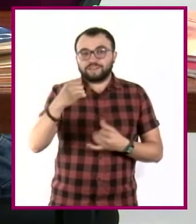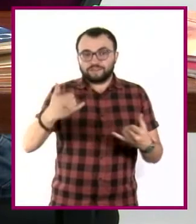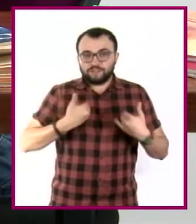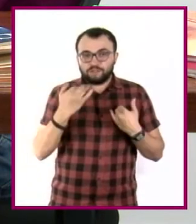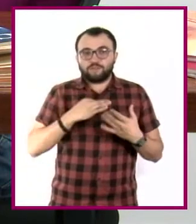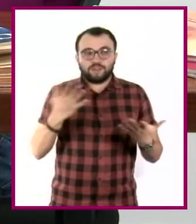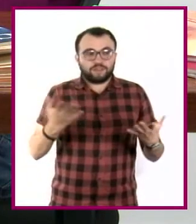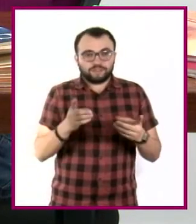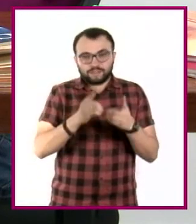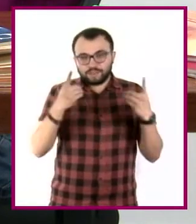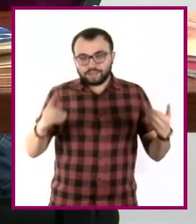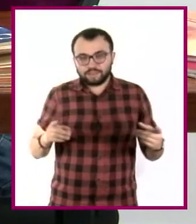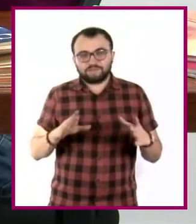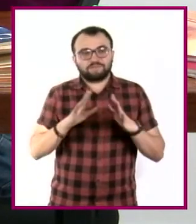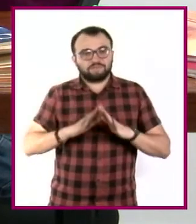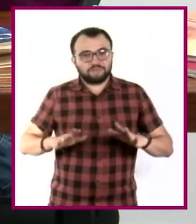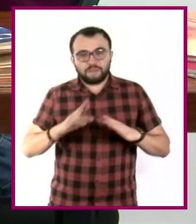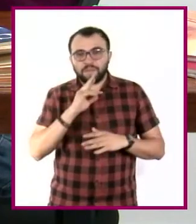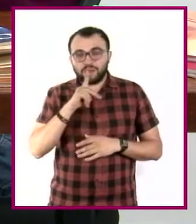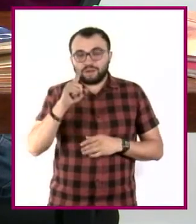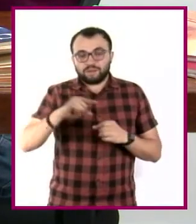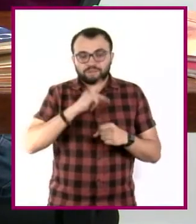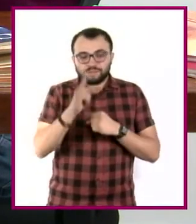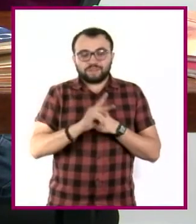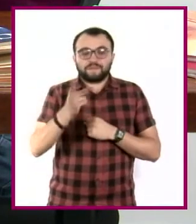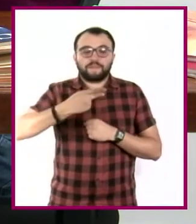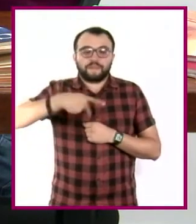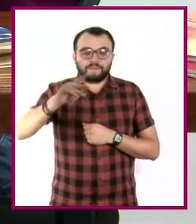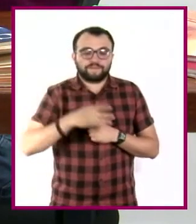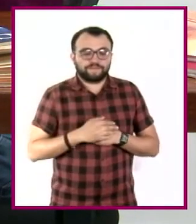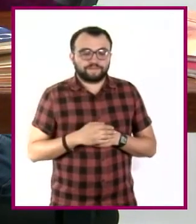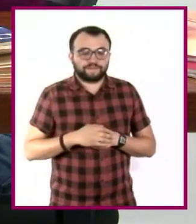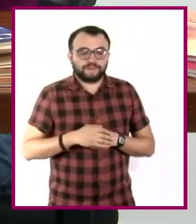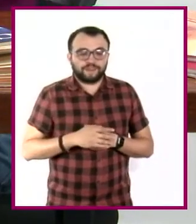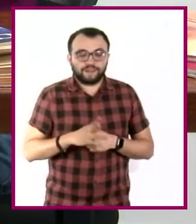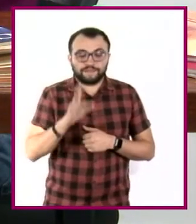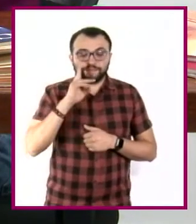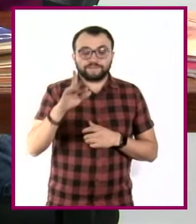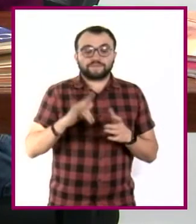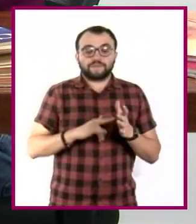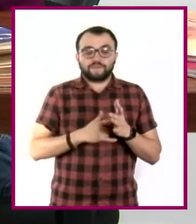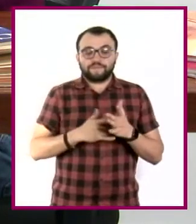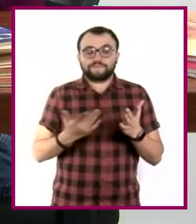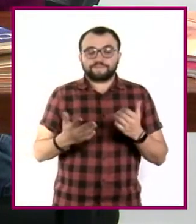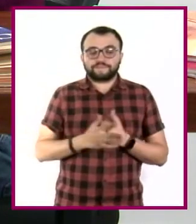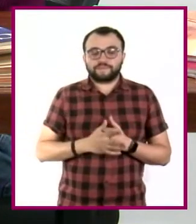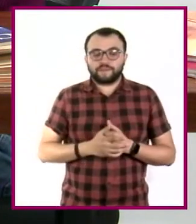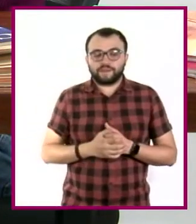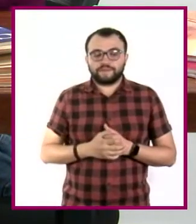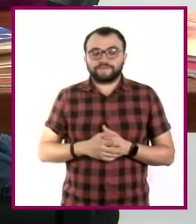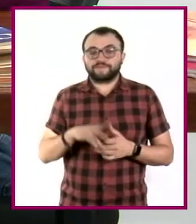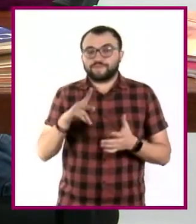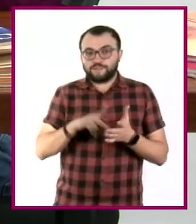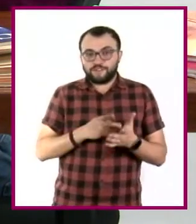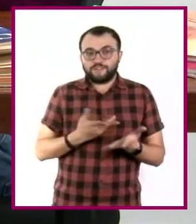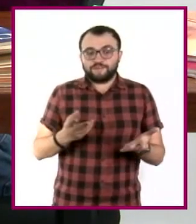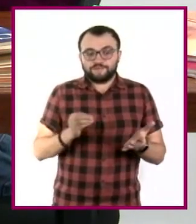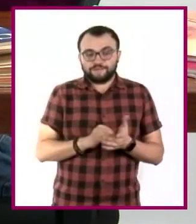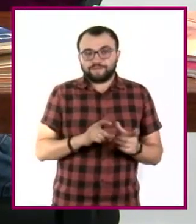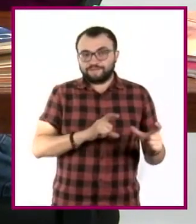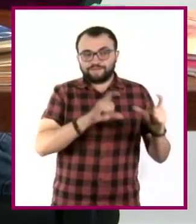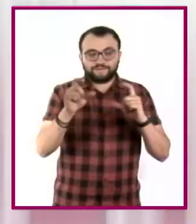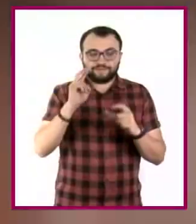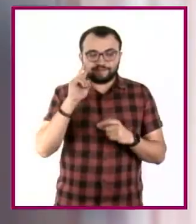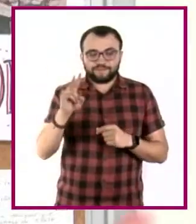puedan desarrollarse plenamente en nuestro país. Pero, Alfredo, ¿ya viste qué hora es? Sí, otra vez es momento del dato.